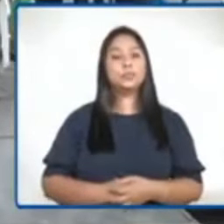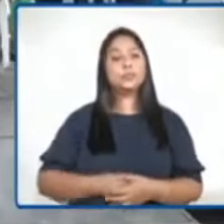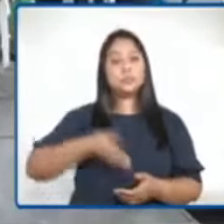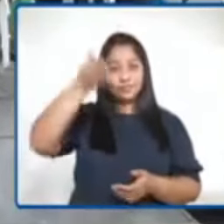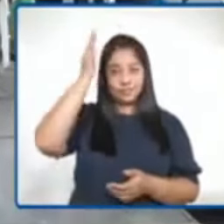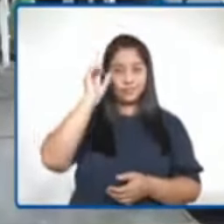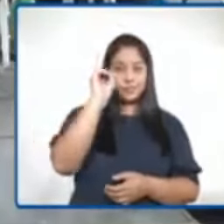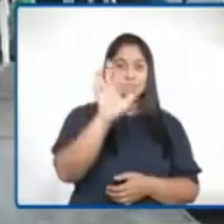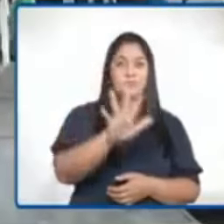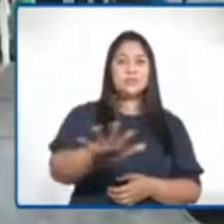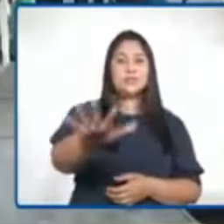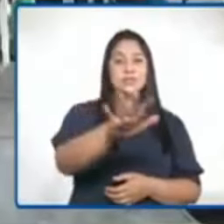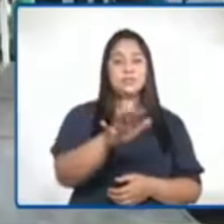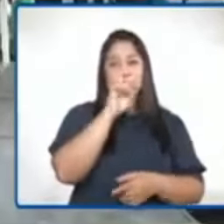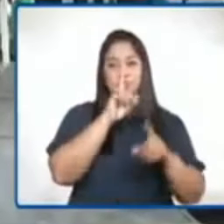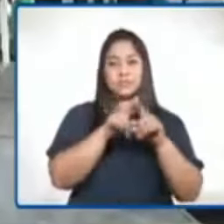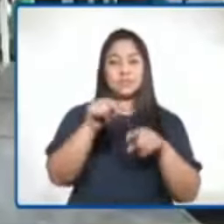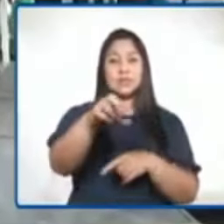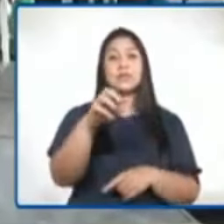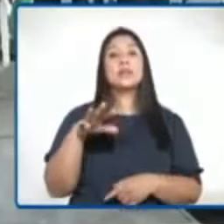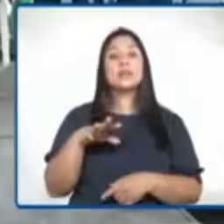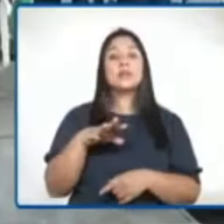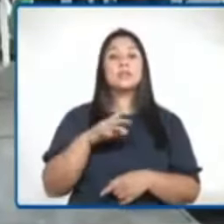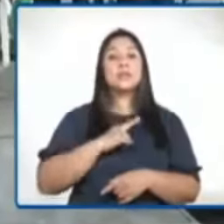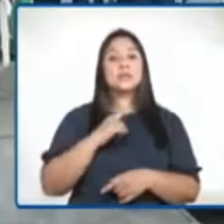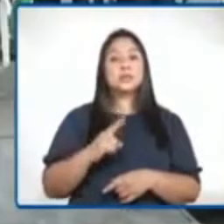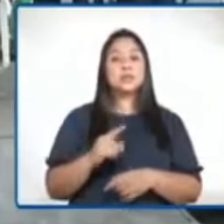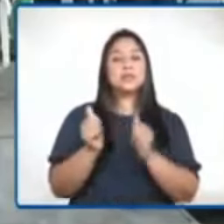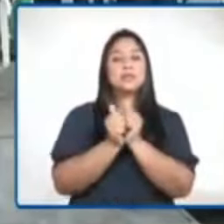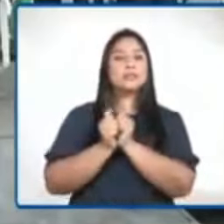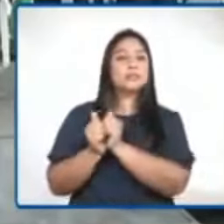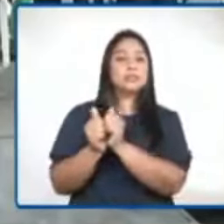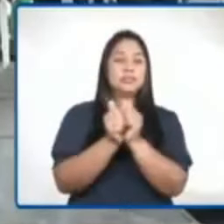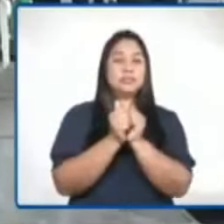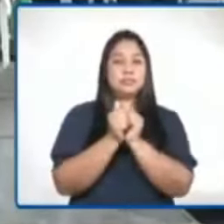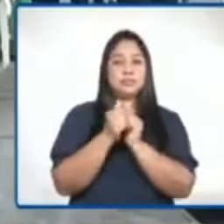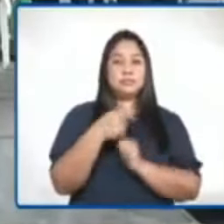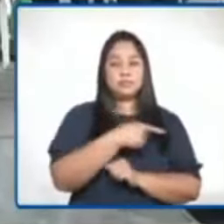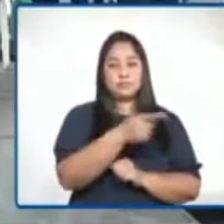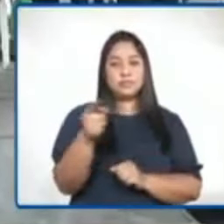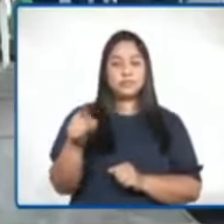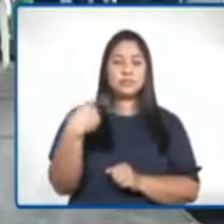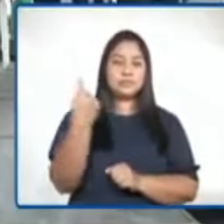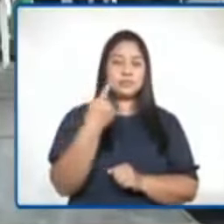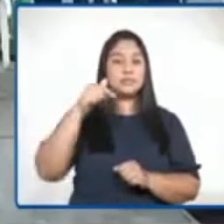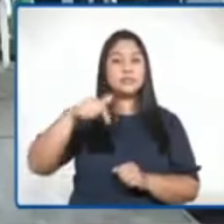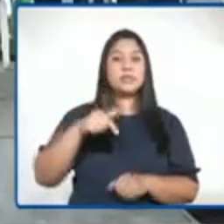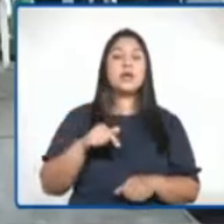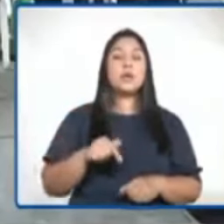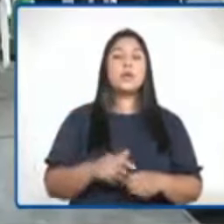bendiga y que la paz de Dios esté con todos en este